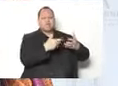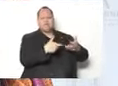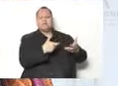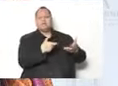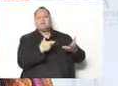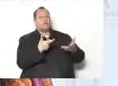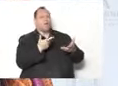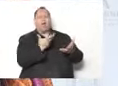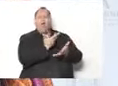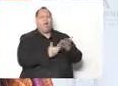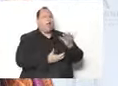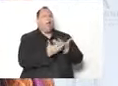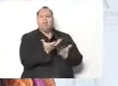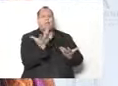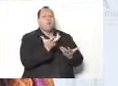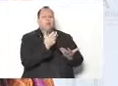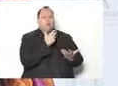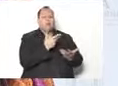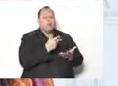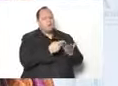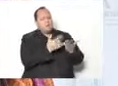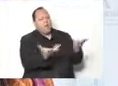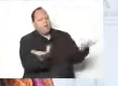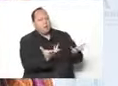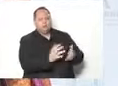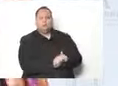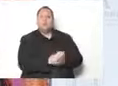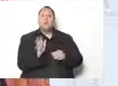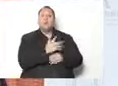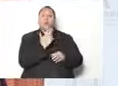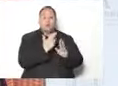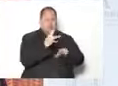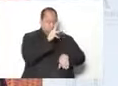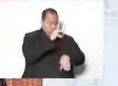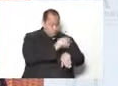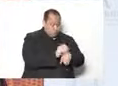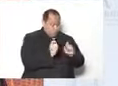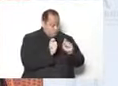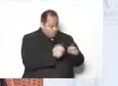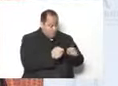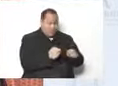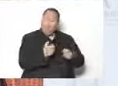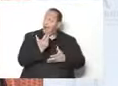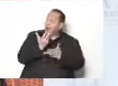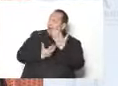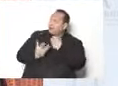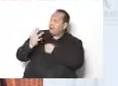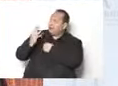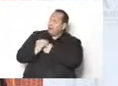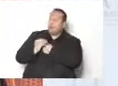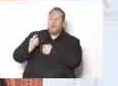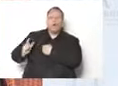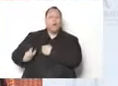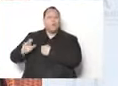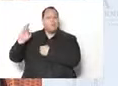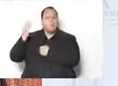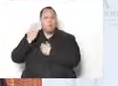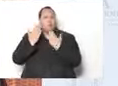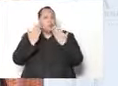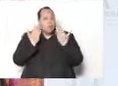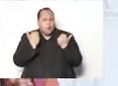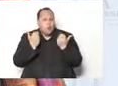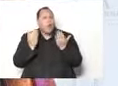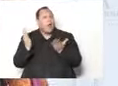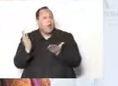destinado a no realizarse, ya que no contaba con los permisos de las autoridades federales y